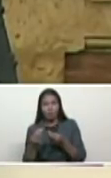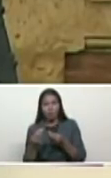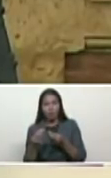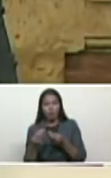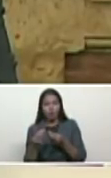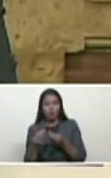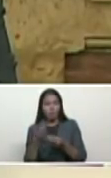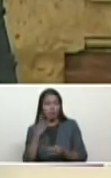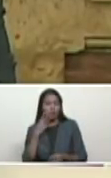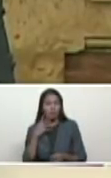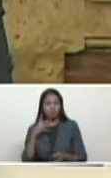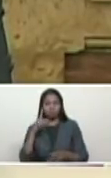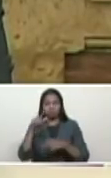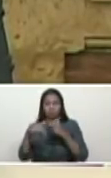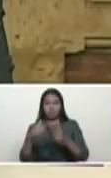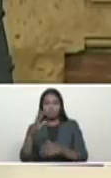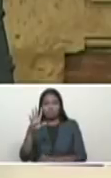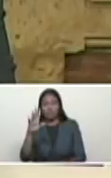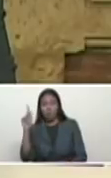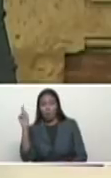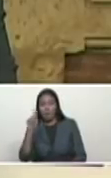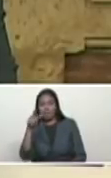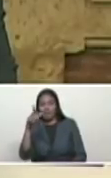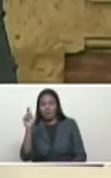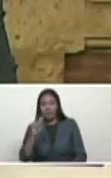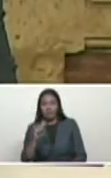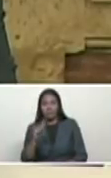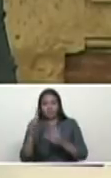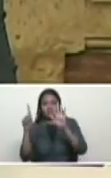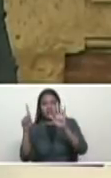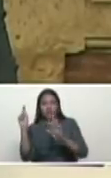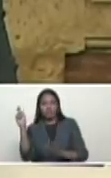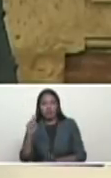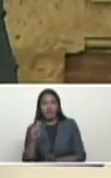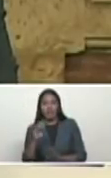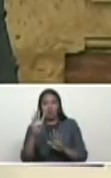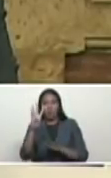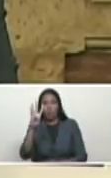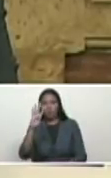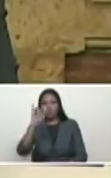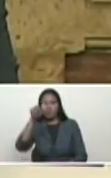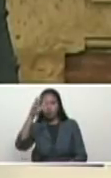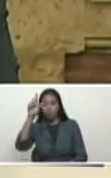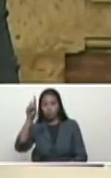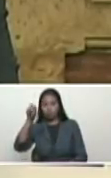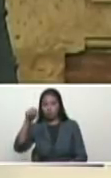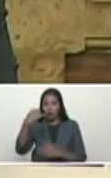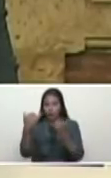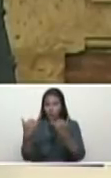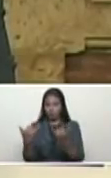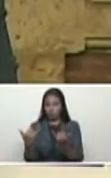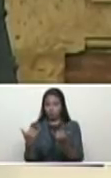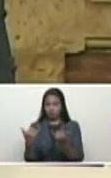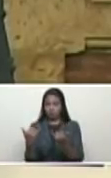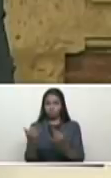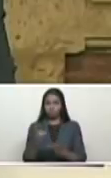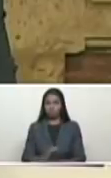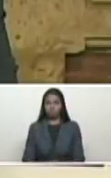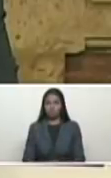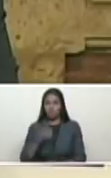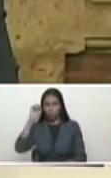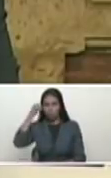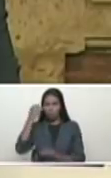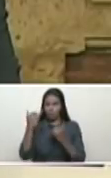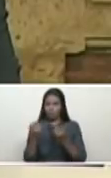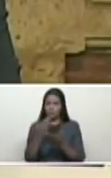de los primeros cinco meses estamos en el mes número 6 o 10 4 de junio 4 de junio recordábamos